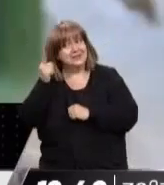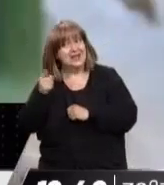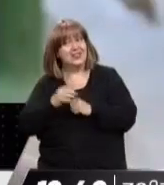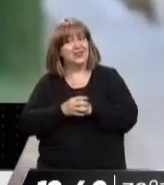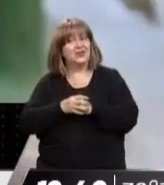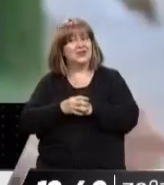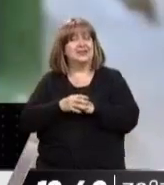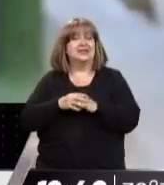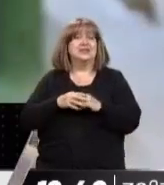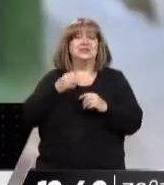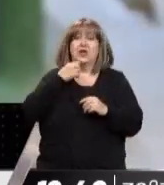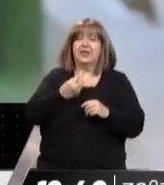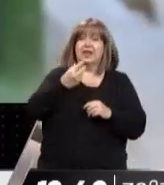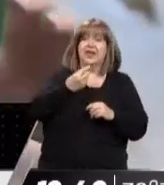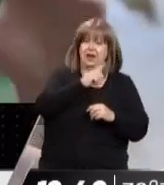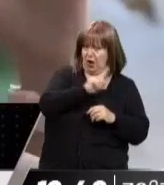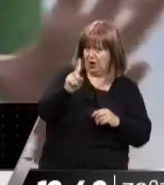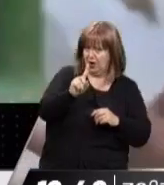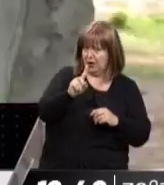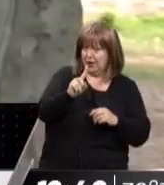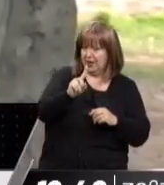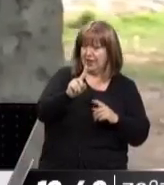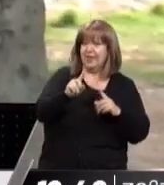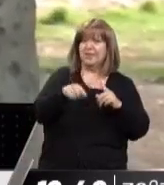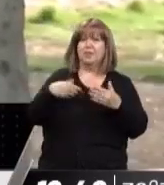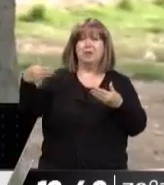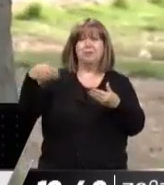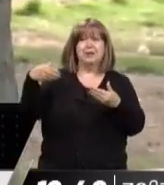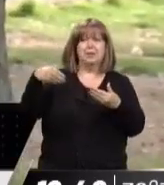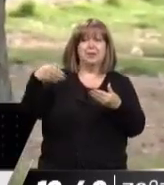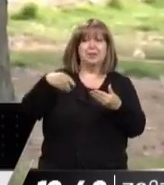Había dicho que no, pero el pueblo me está haciendo dudar.